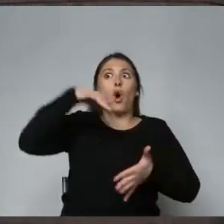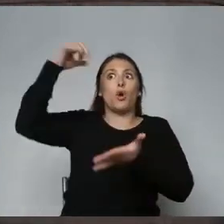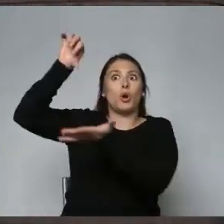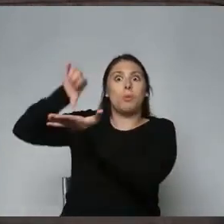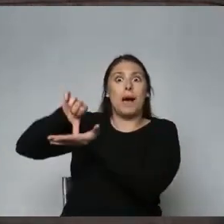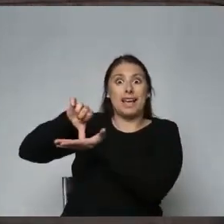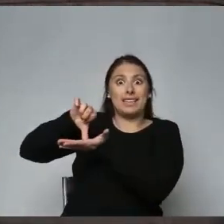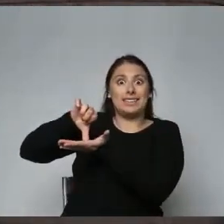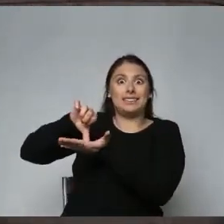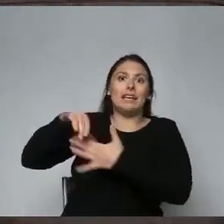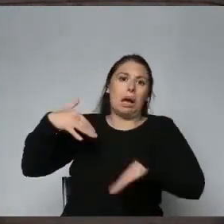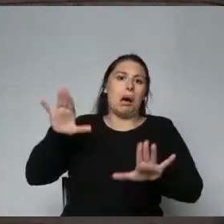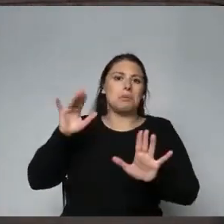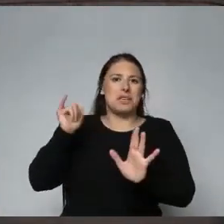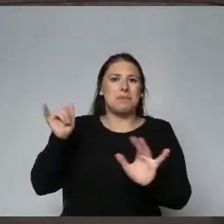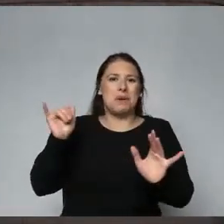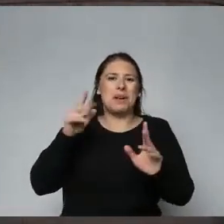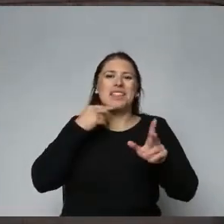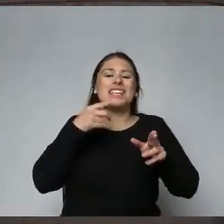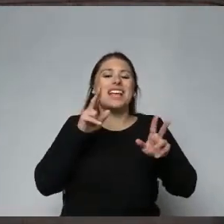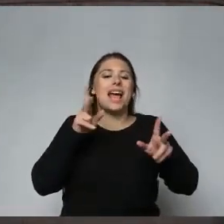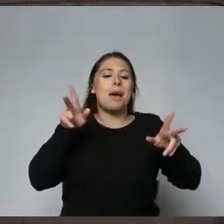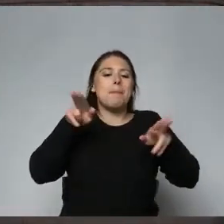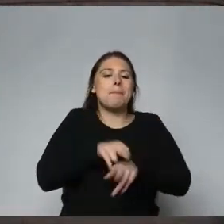entonces todos los procesamientos, digamos,